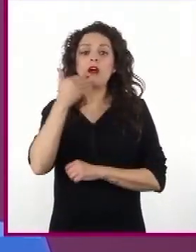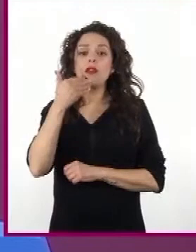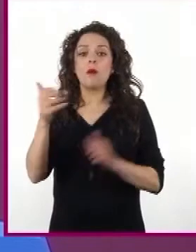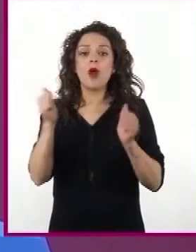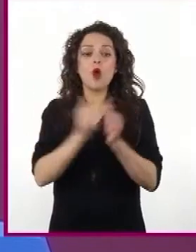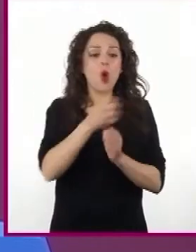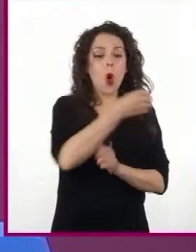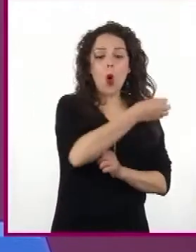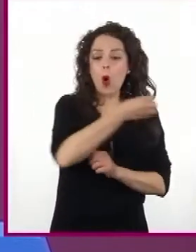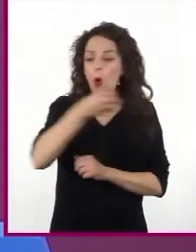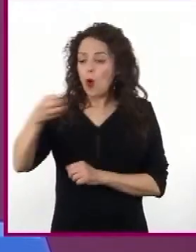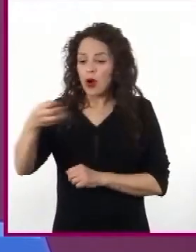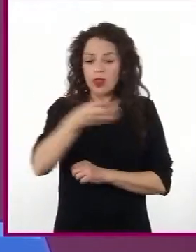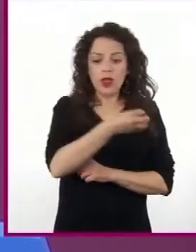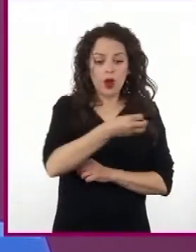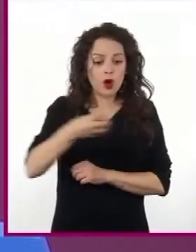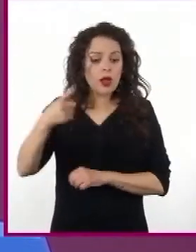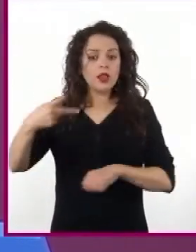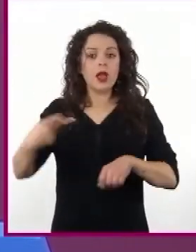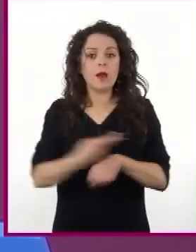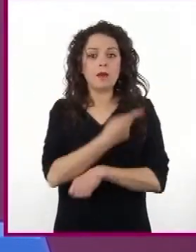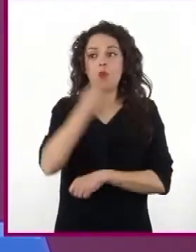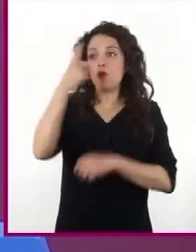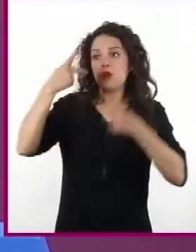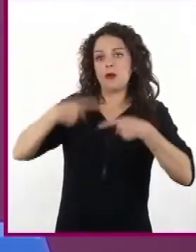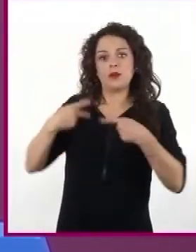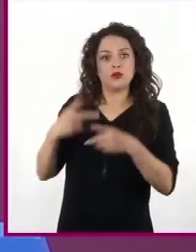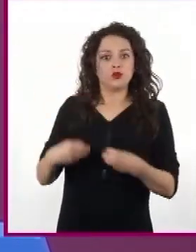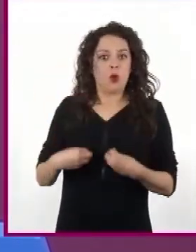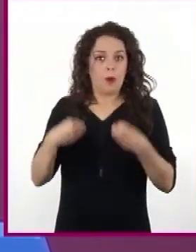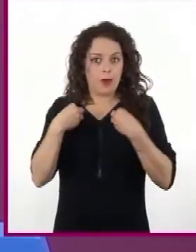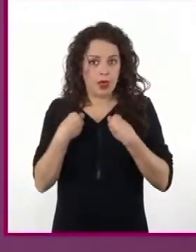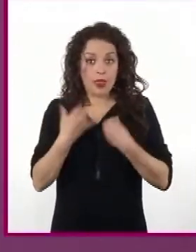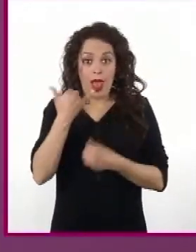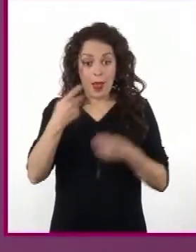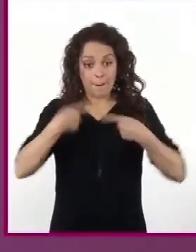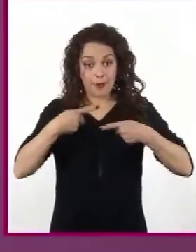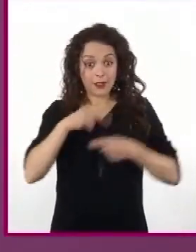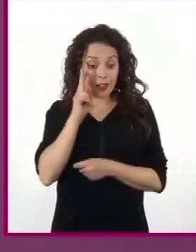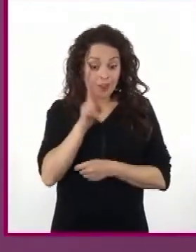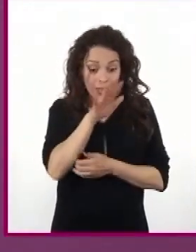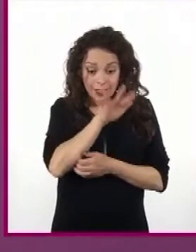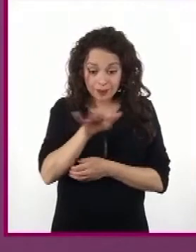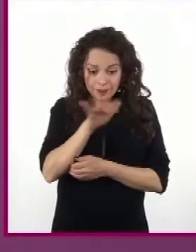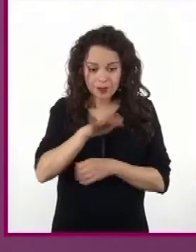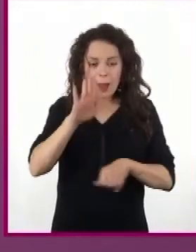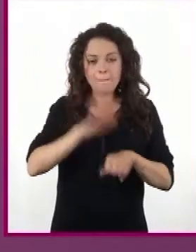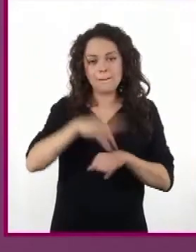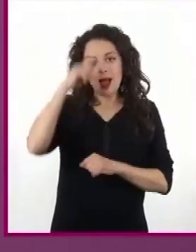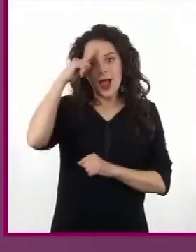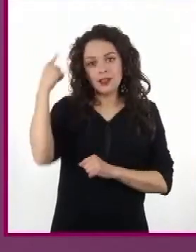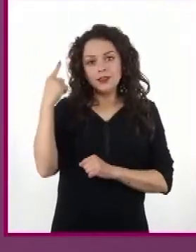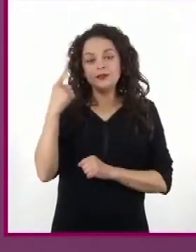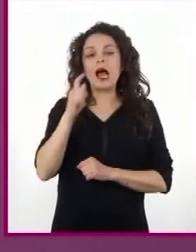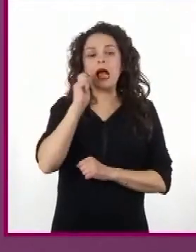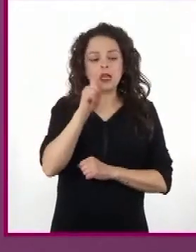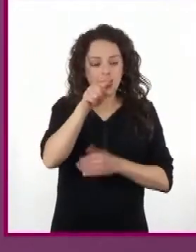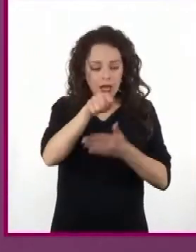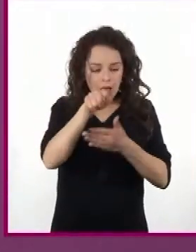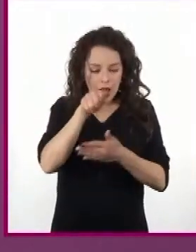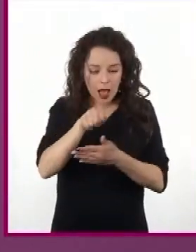acontecimientos que le sucedieron a un personaje y le facilitamos al lector encontrar los puntos de interés y